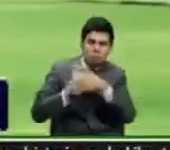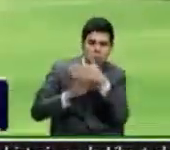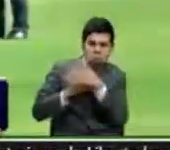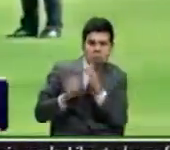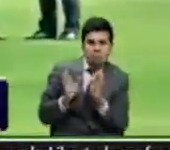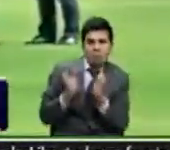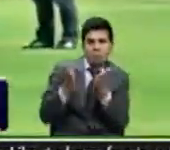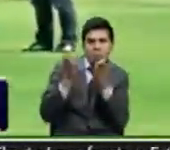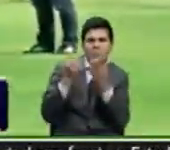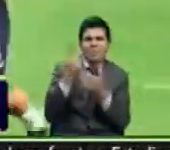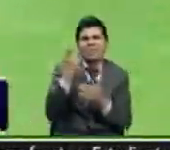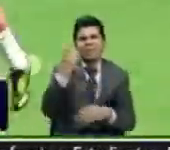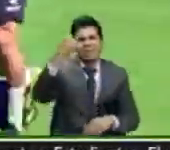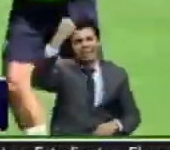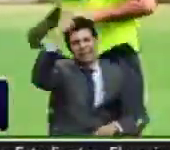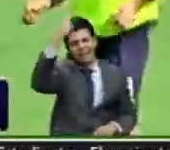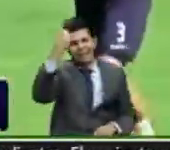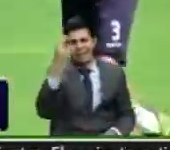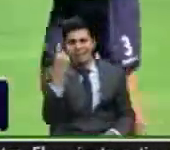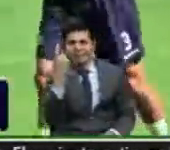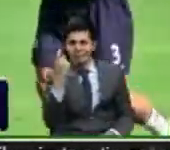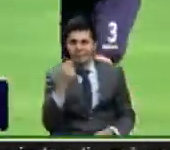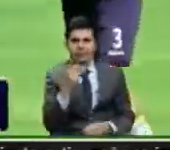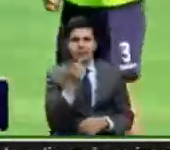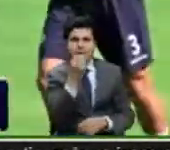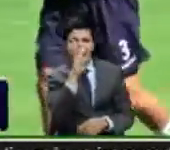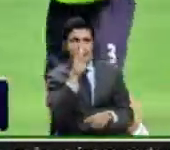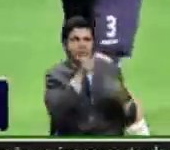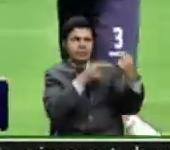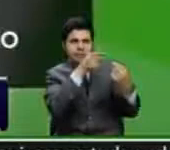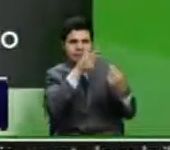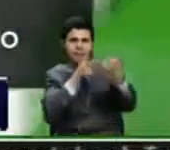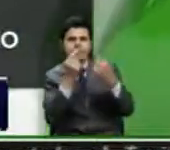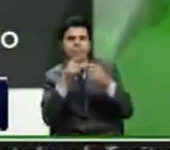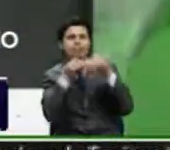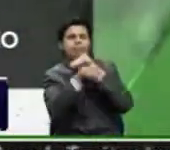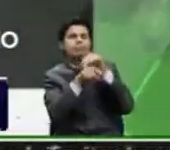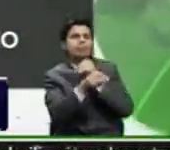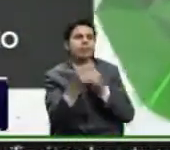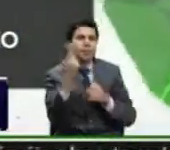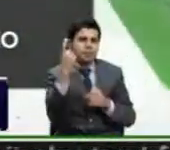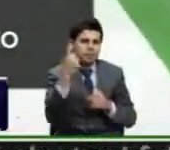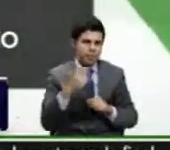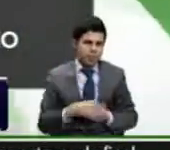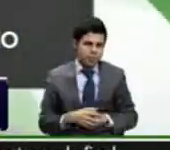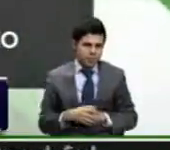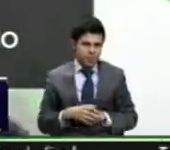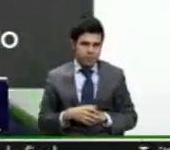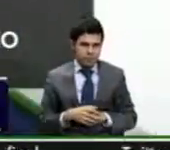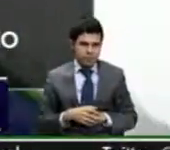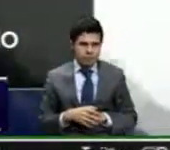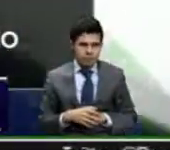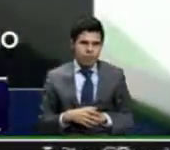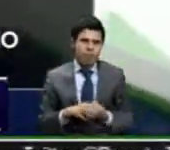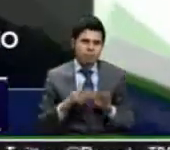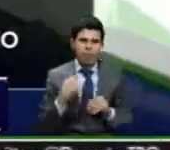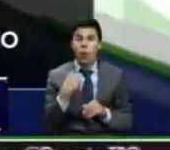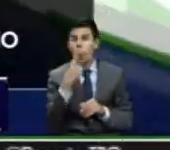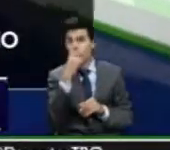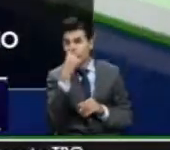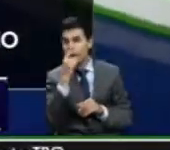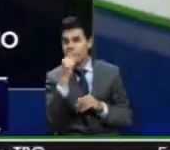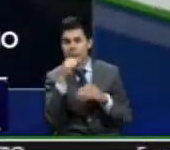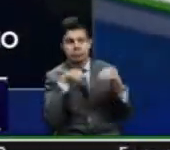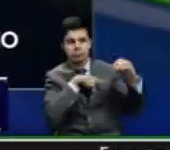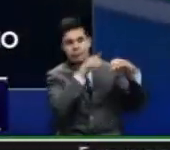para ganar, ya suma 13 partidos sin hacerlo, en gran medida por la falta de gol. Sí, por ahí tuve una que fallé y bueno,